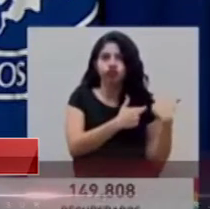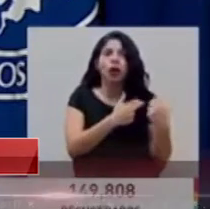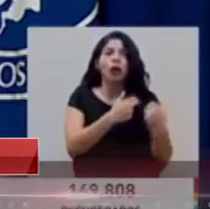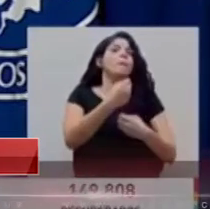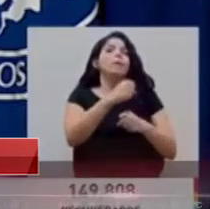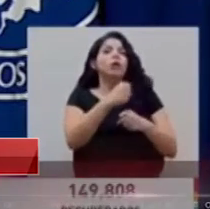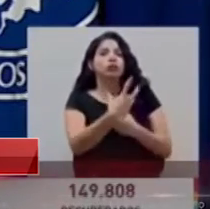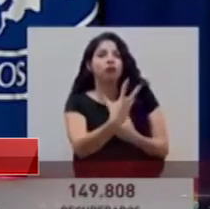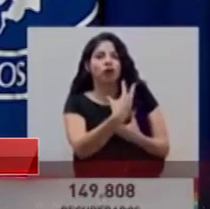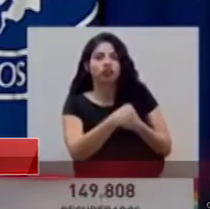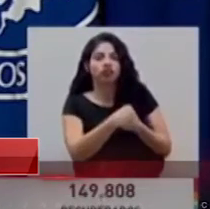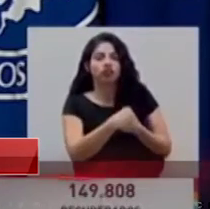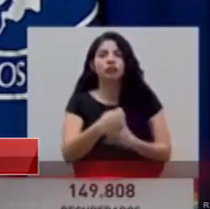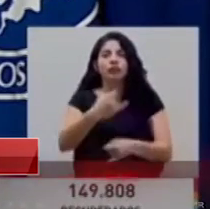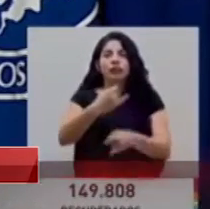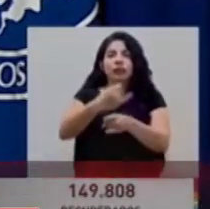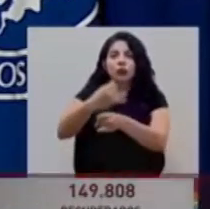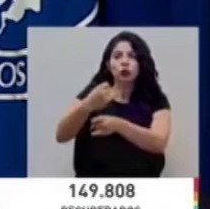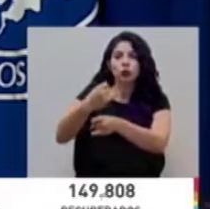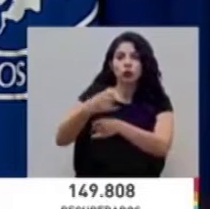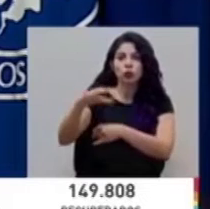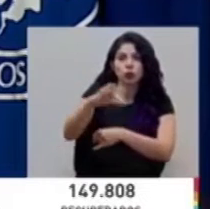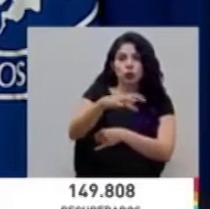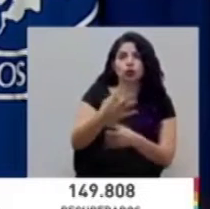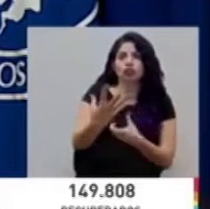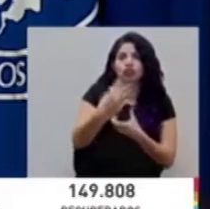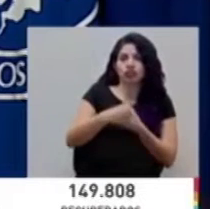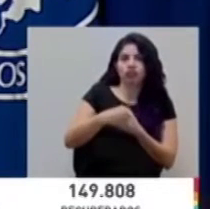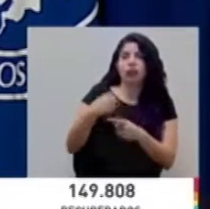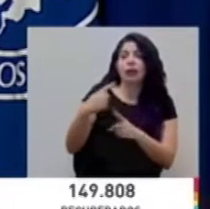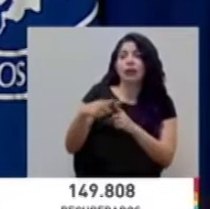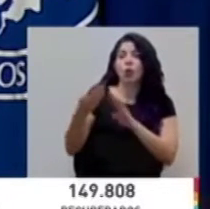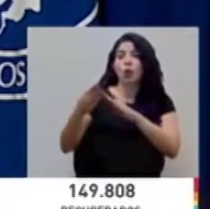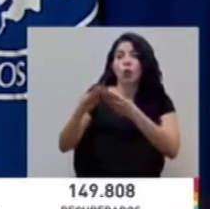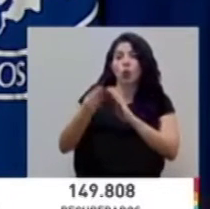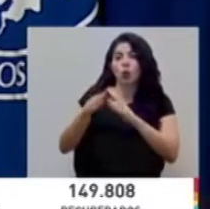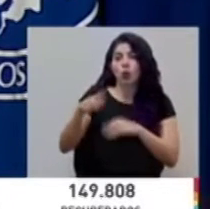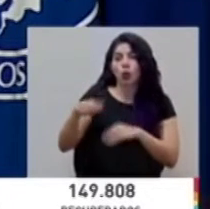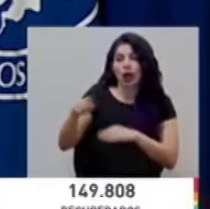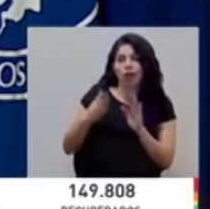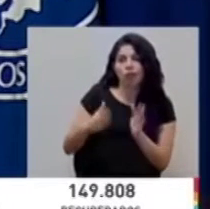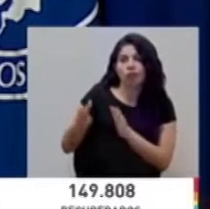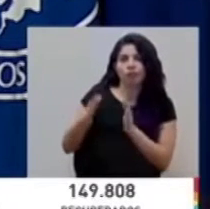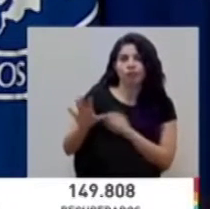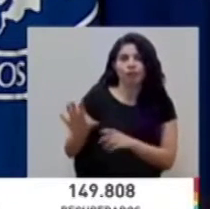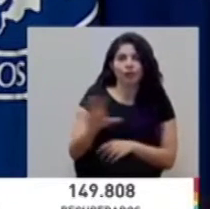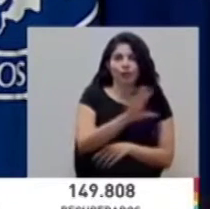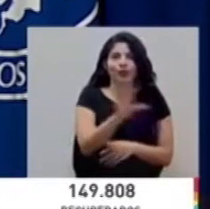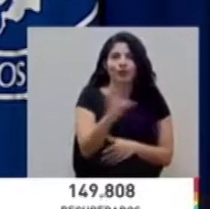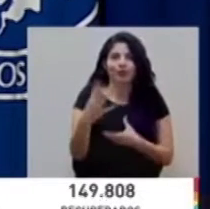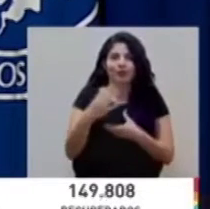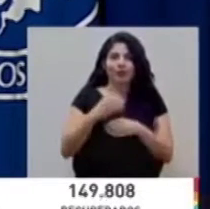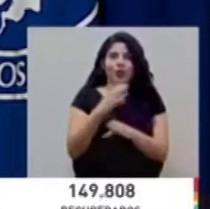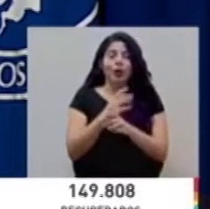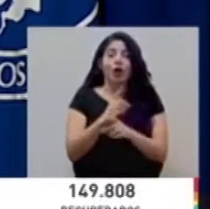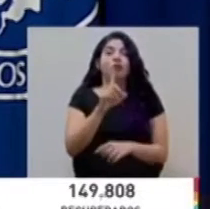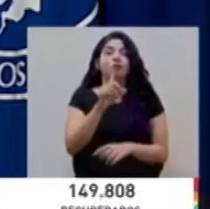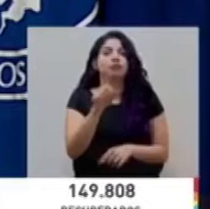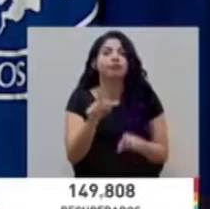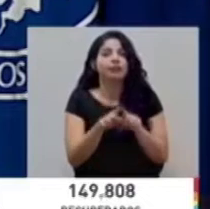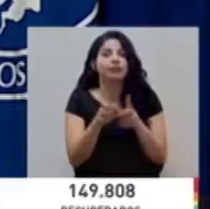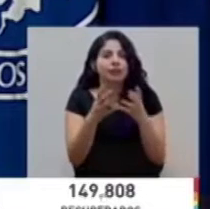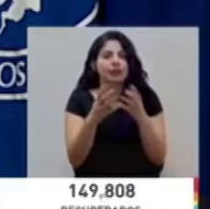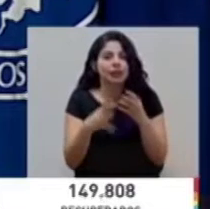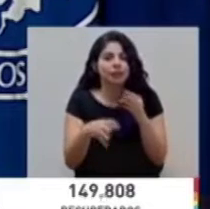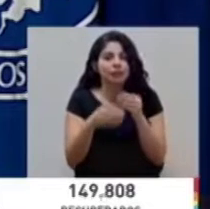municipalidades e instituciones locales y también la comunidad organizada de paso agradezco el trabajo